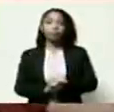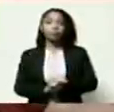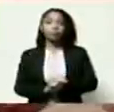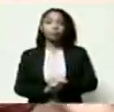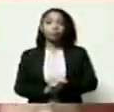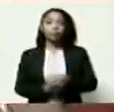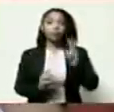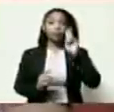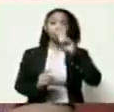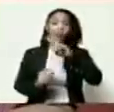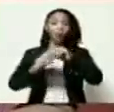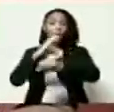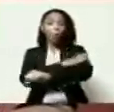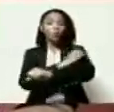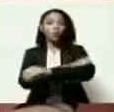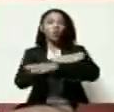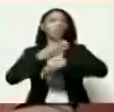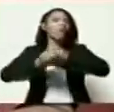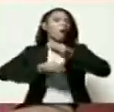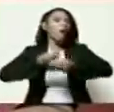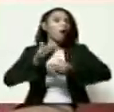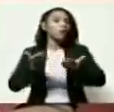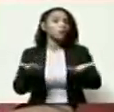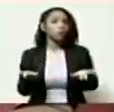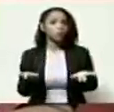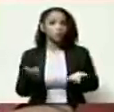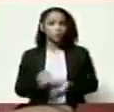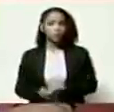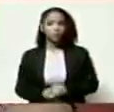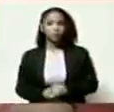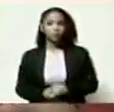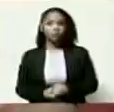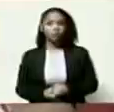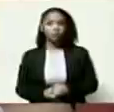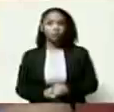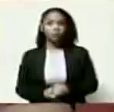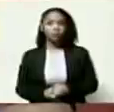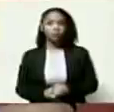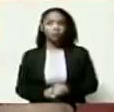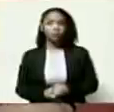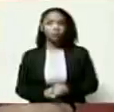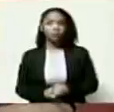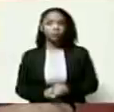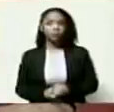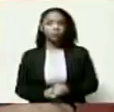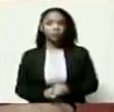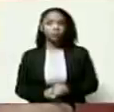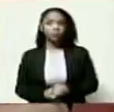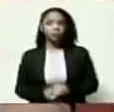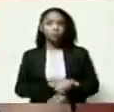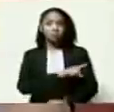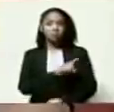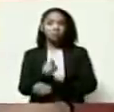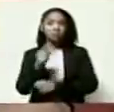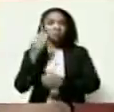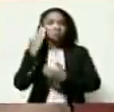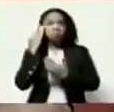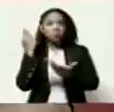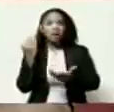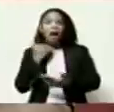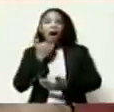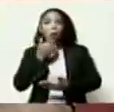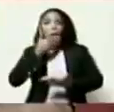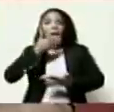Verá la oposición qué hace, mandarán, qué sé yo, alguna